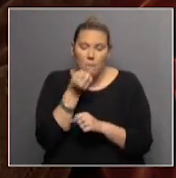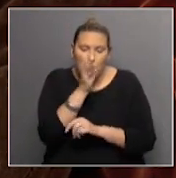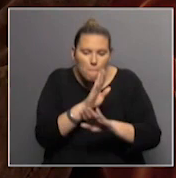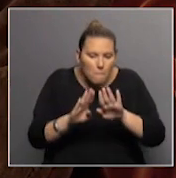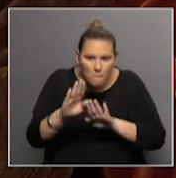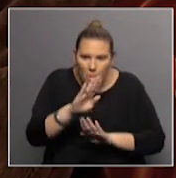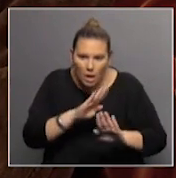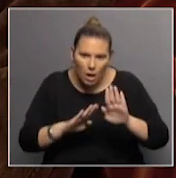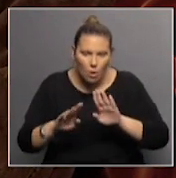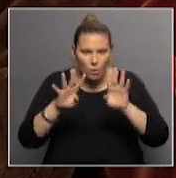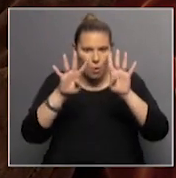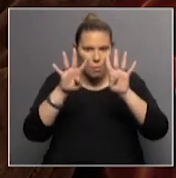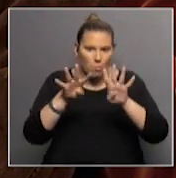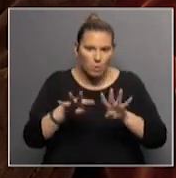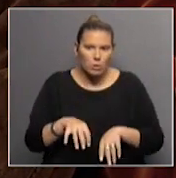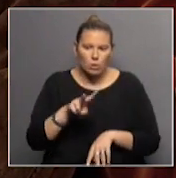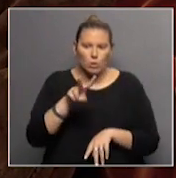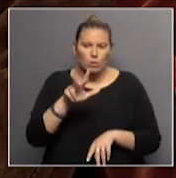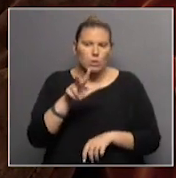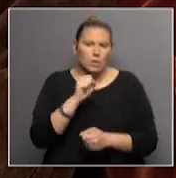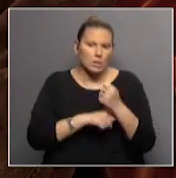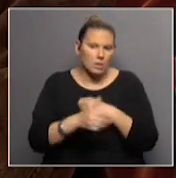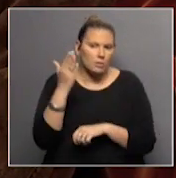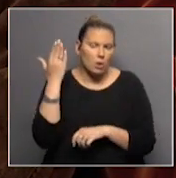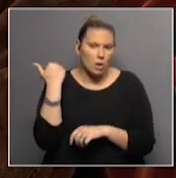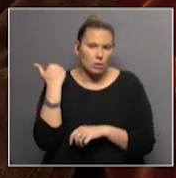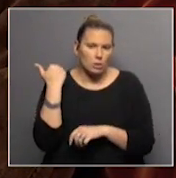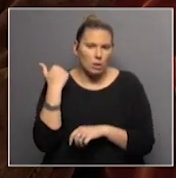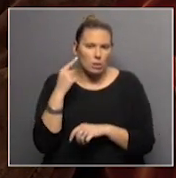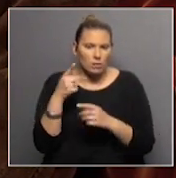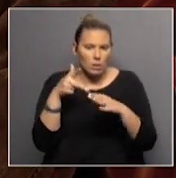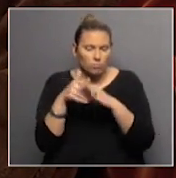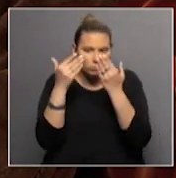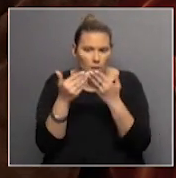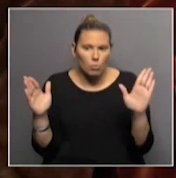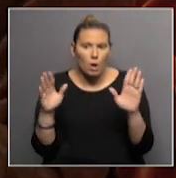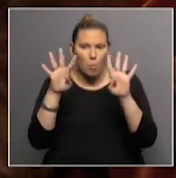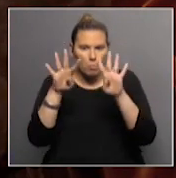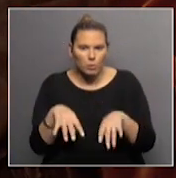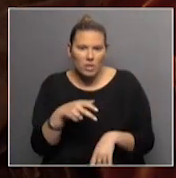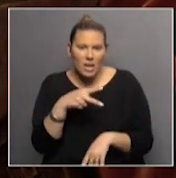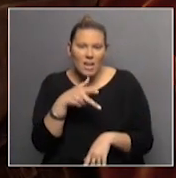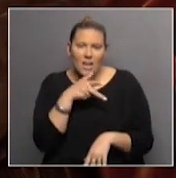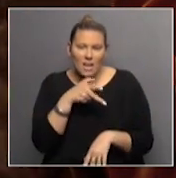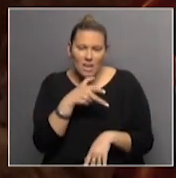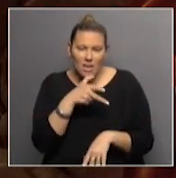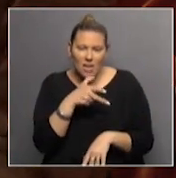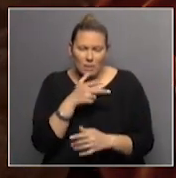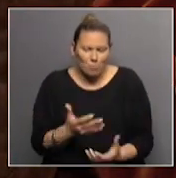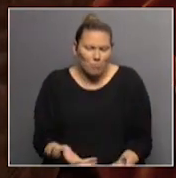la recuperación de esos portones. Y hace como 2 o 3 años atrás se inauguraron. Son portones de hierro muy